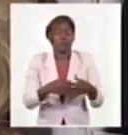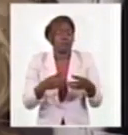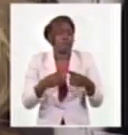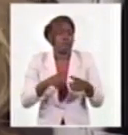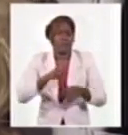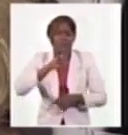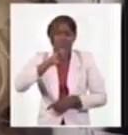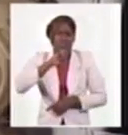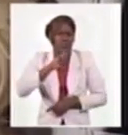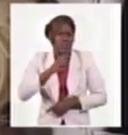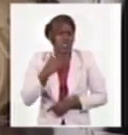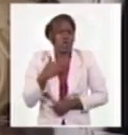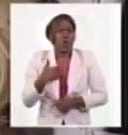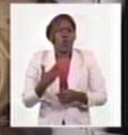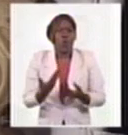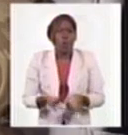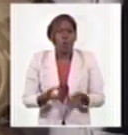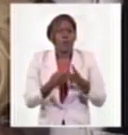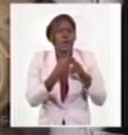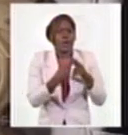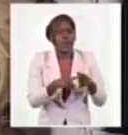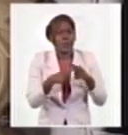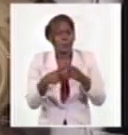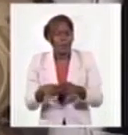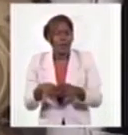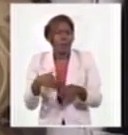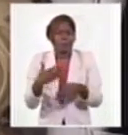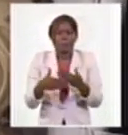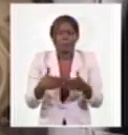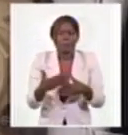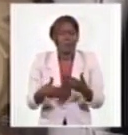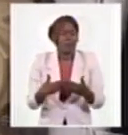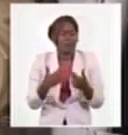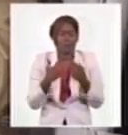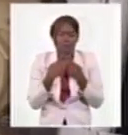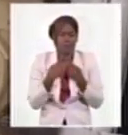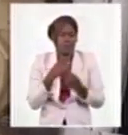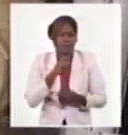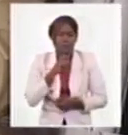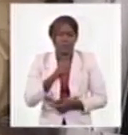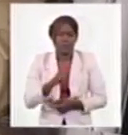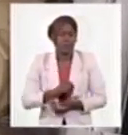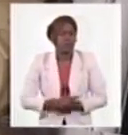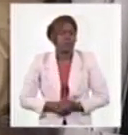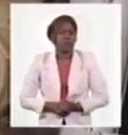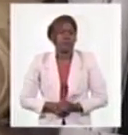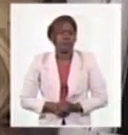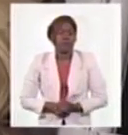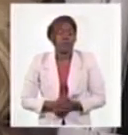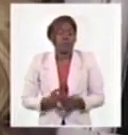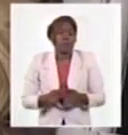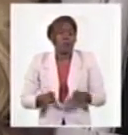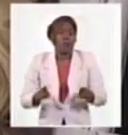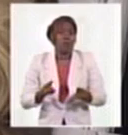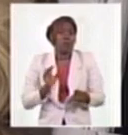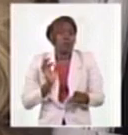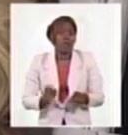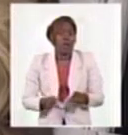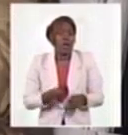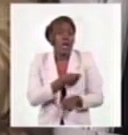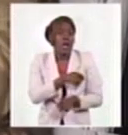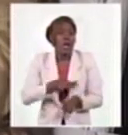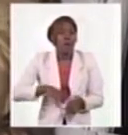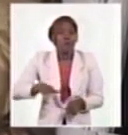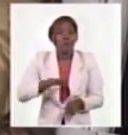de la clase dominante, de los públicos atentos también, pero de la opinión pública en sentido general, cada vez pareciera que se